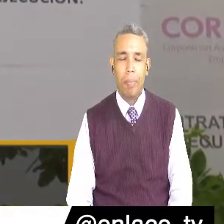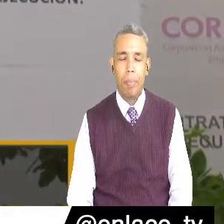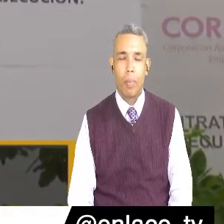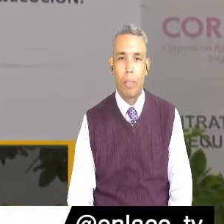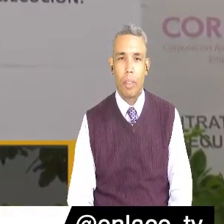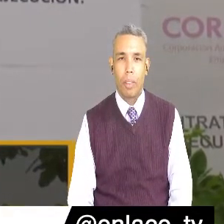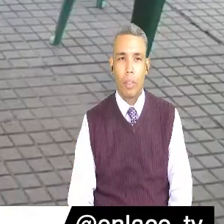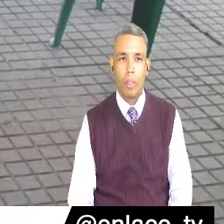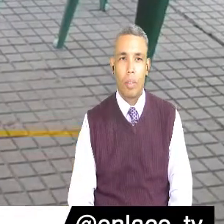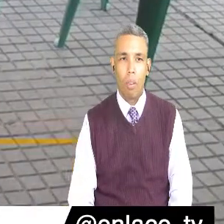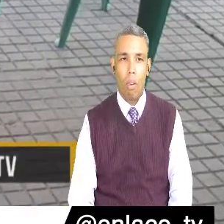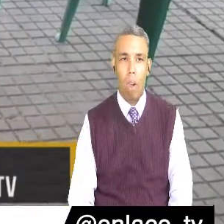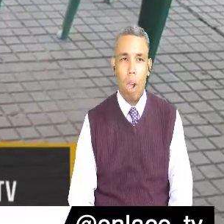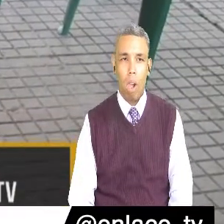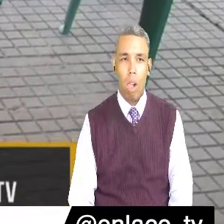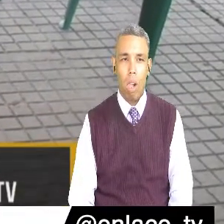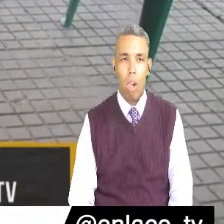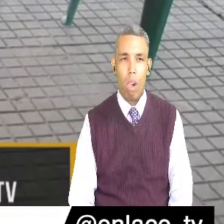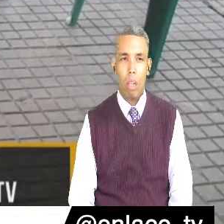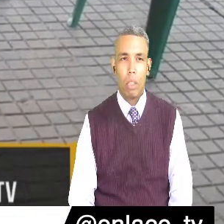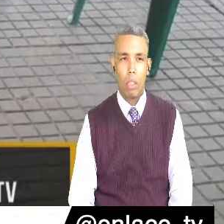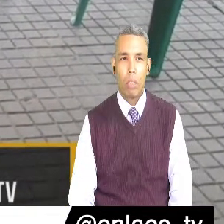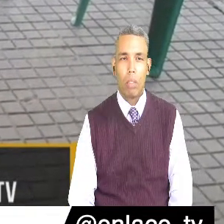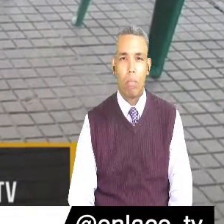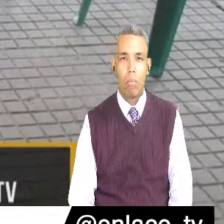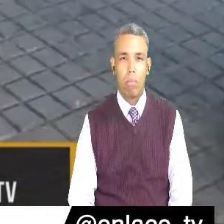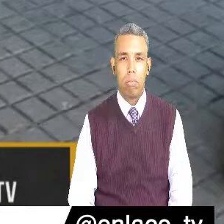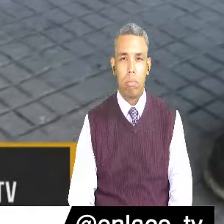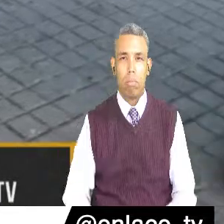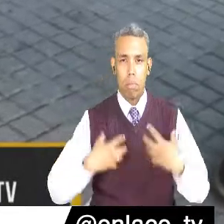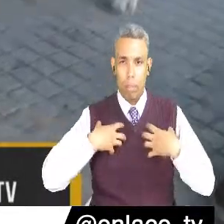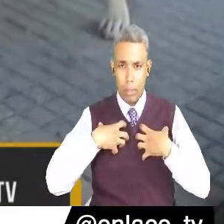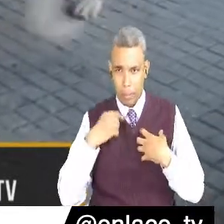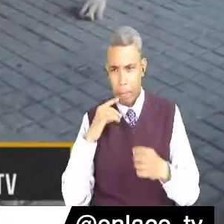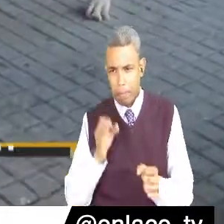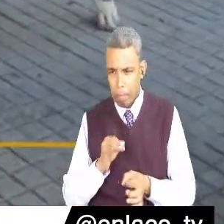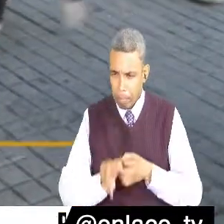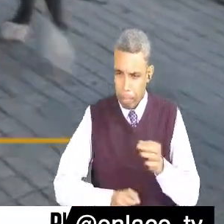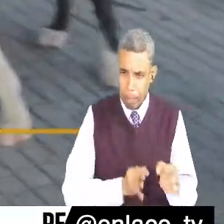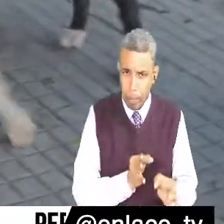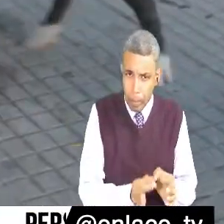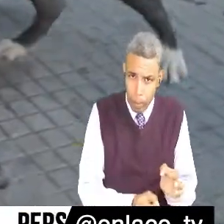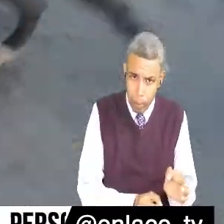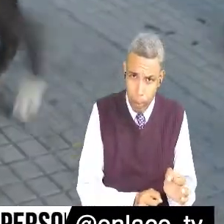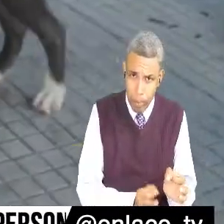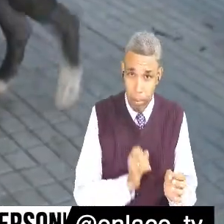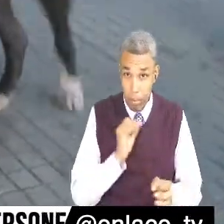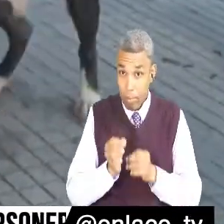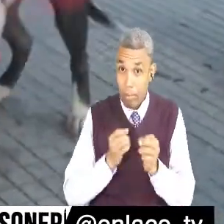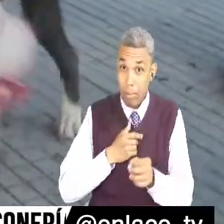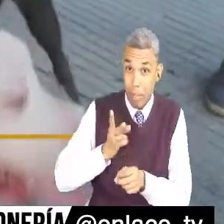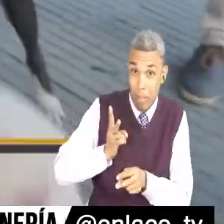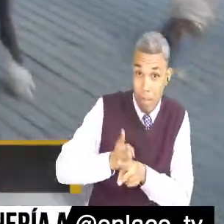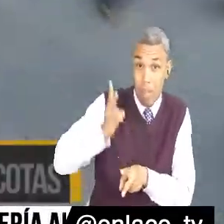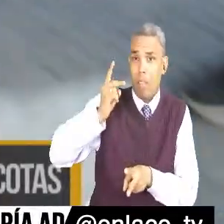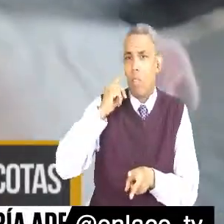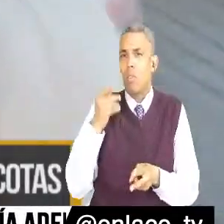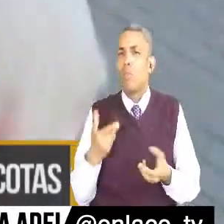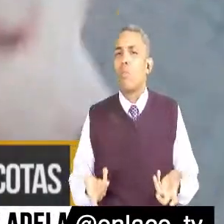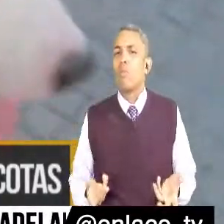Esta frase está puesta con el ánimo de hacer del cuidado de las mascotas una conducta responsable y que manifieste el sentir de la comunidad.